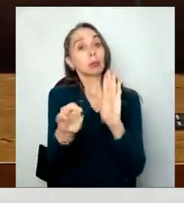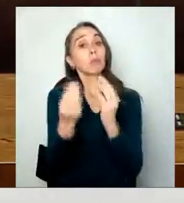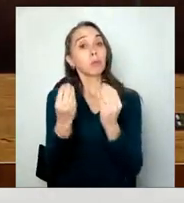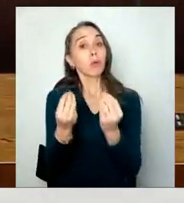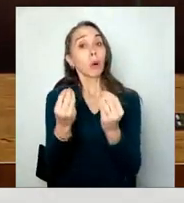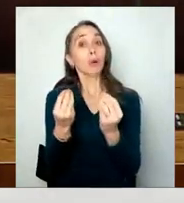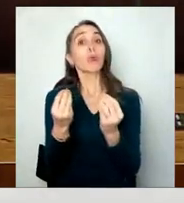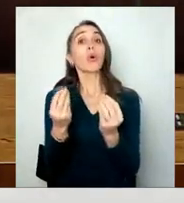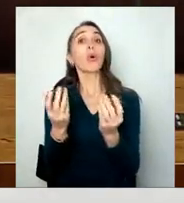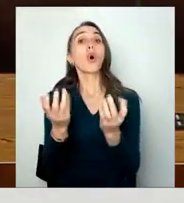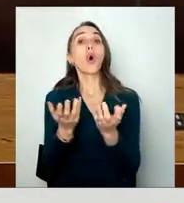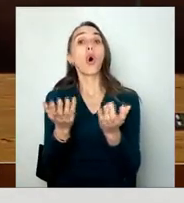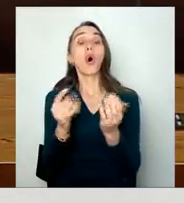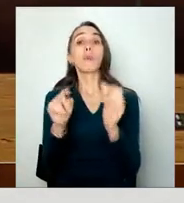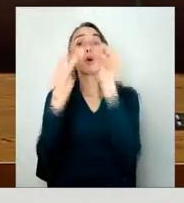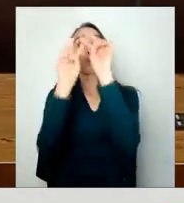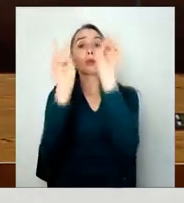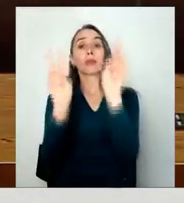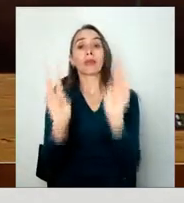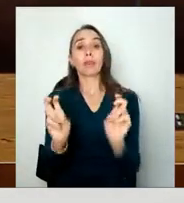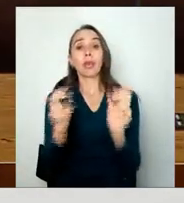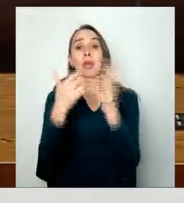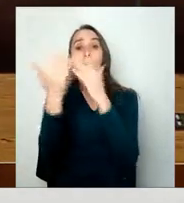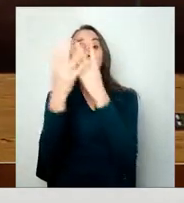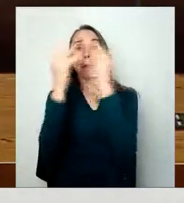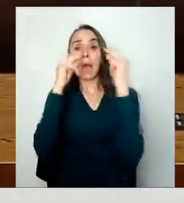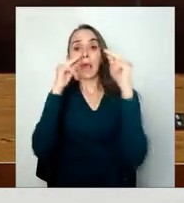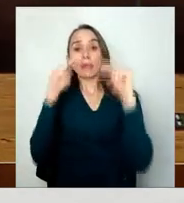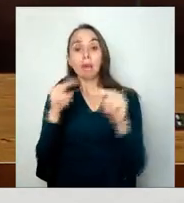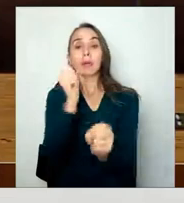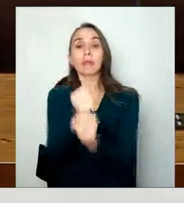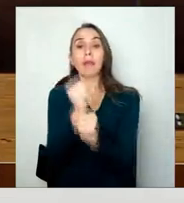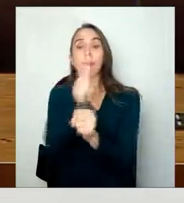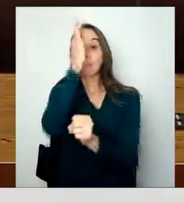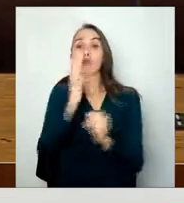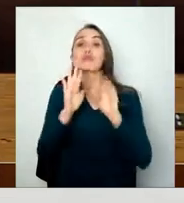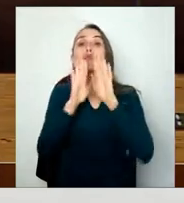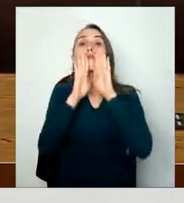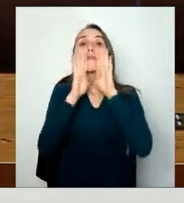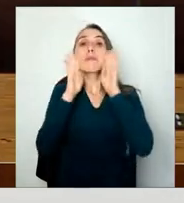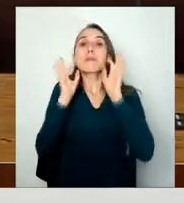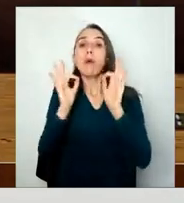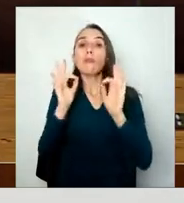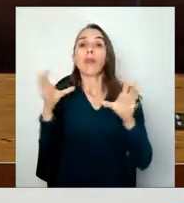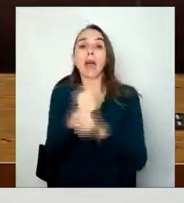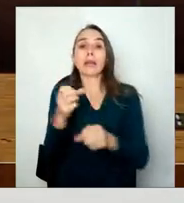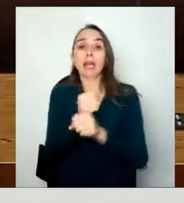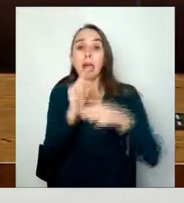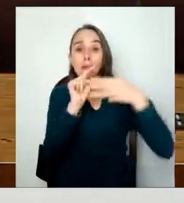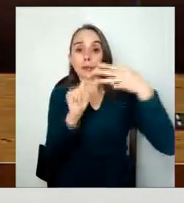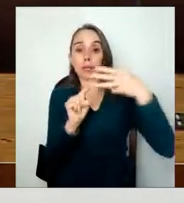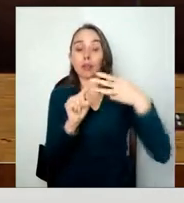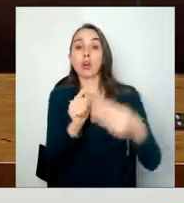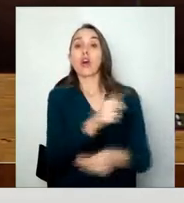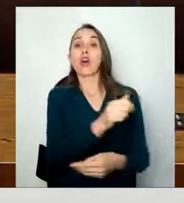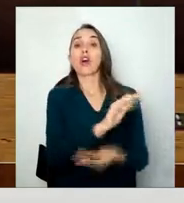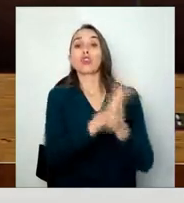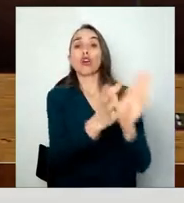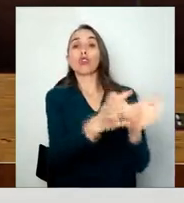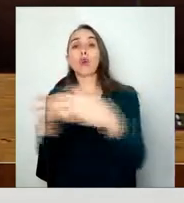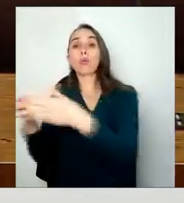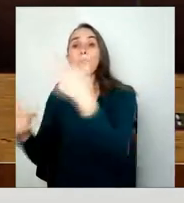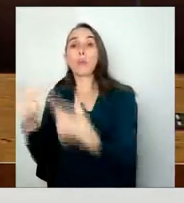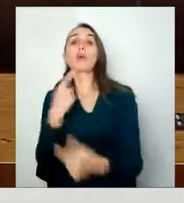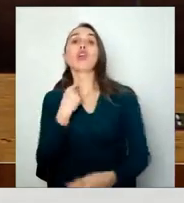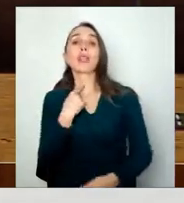estos temas de transparencia de prioridad y de agilidad son de interés de todos los sectores políticos porque a todos nos